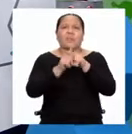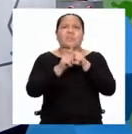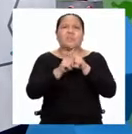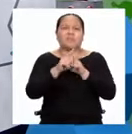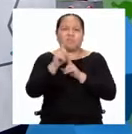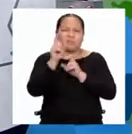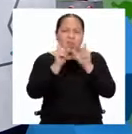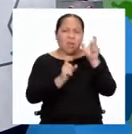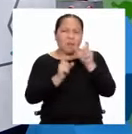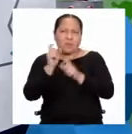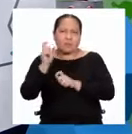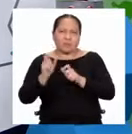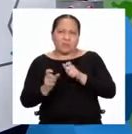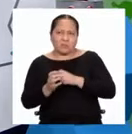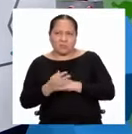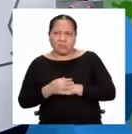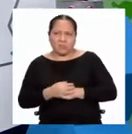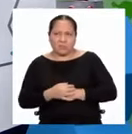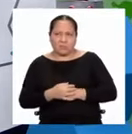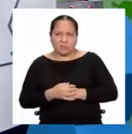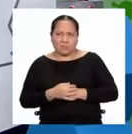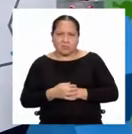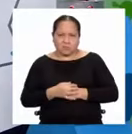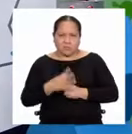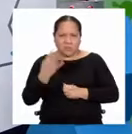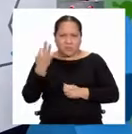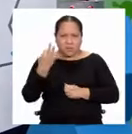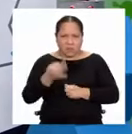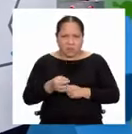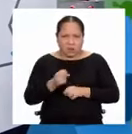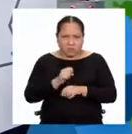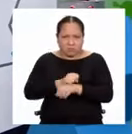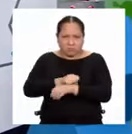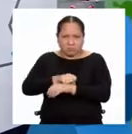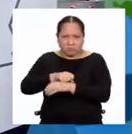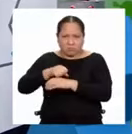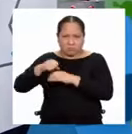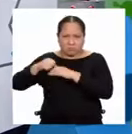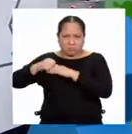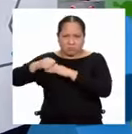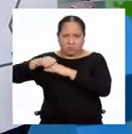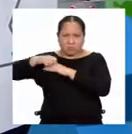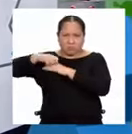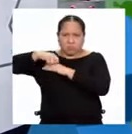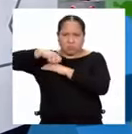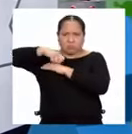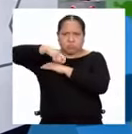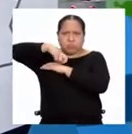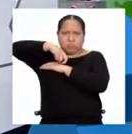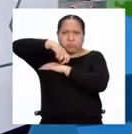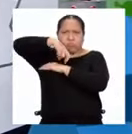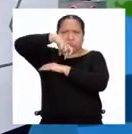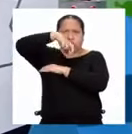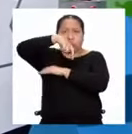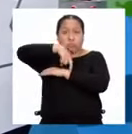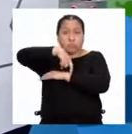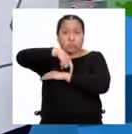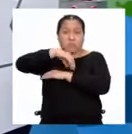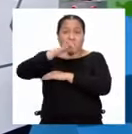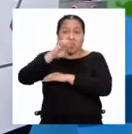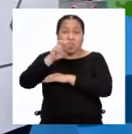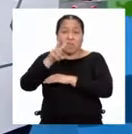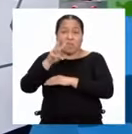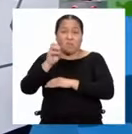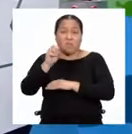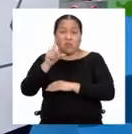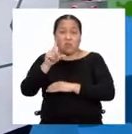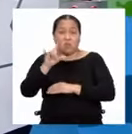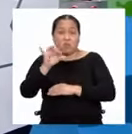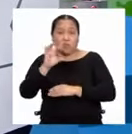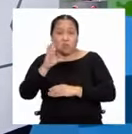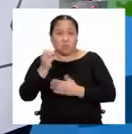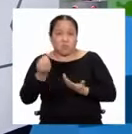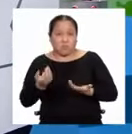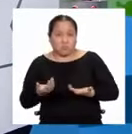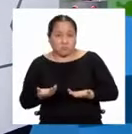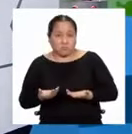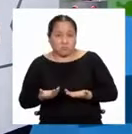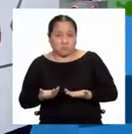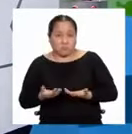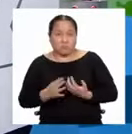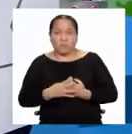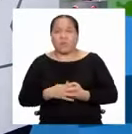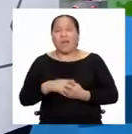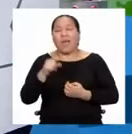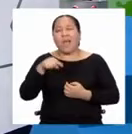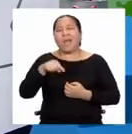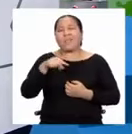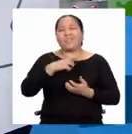vivos? ¿Existe la evolución? Bueno, esas son preguntas muy interesantes y por eso hoy en el programa vamos a